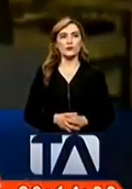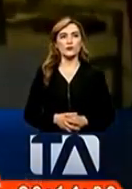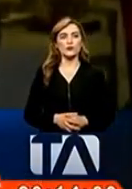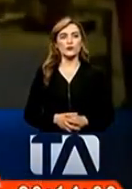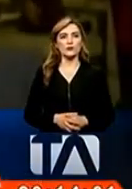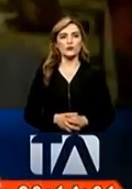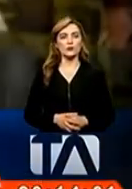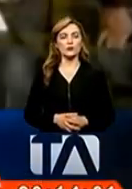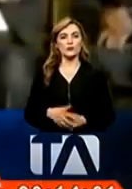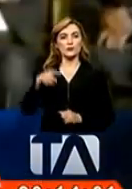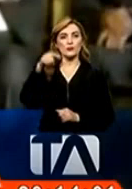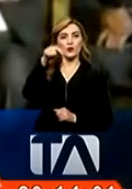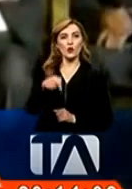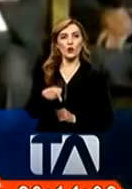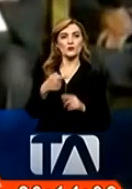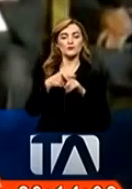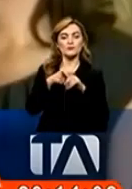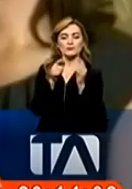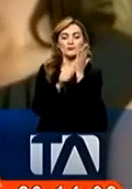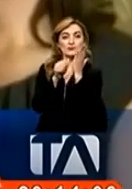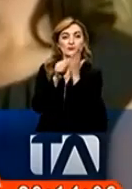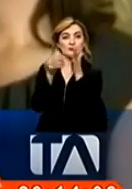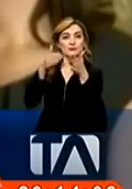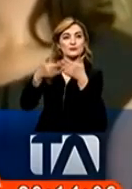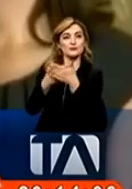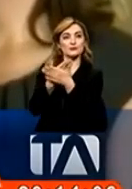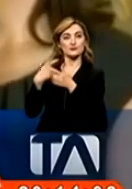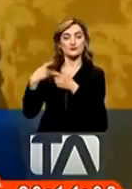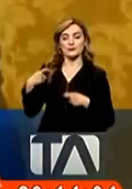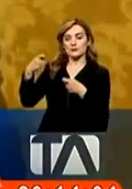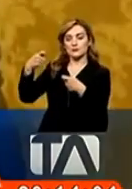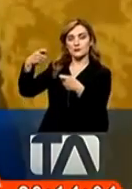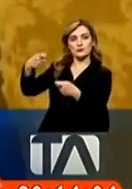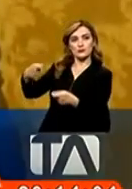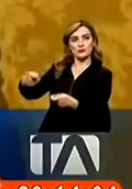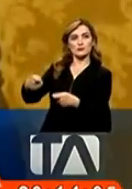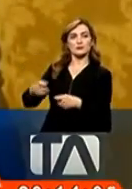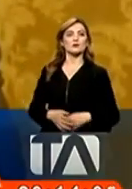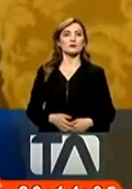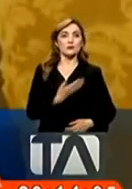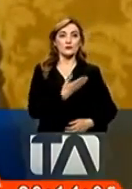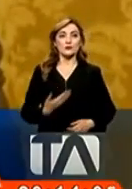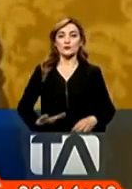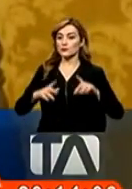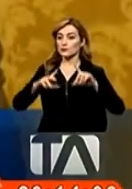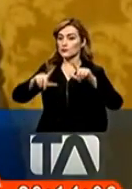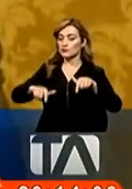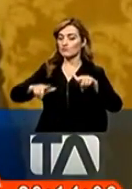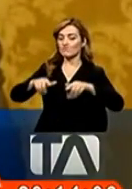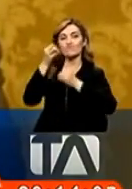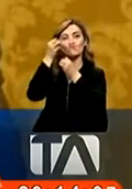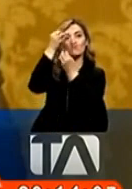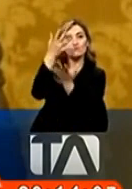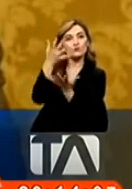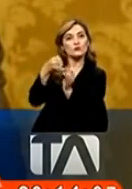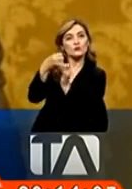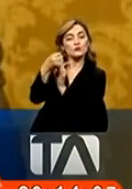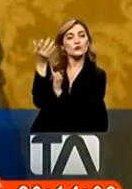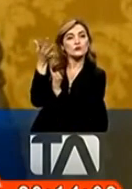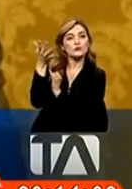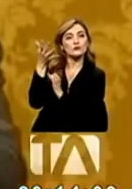Tras la ceremonia de posesión de varios de sus ministros al final de su discurso, el presidente Lenín Moreno hizo el anuncio. He